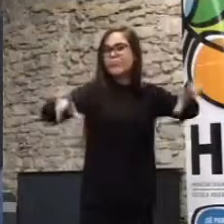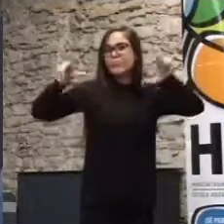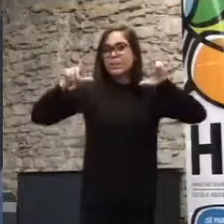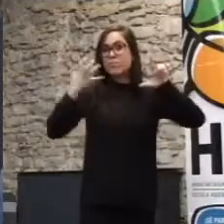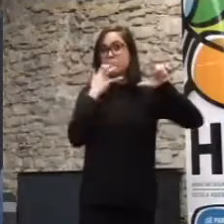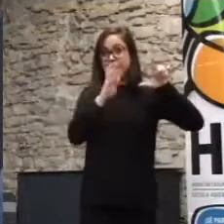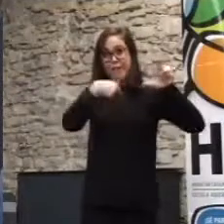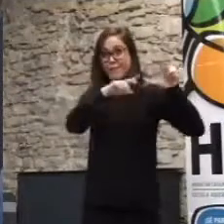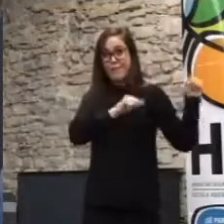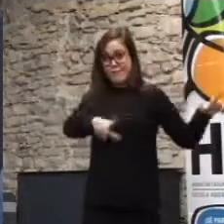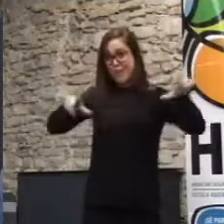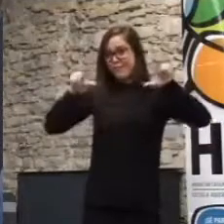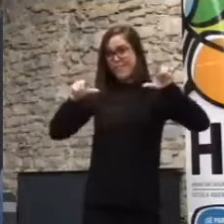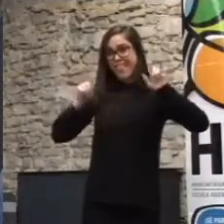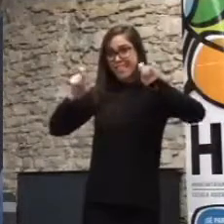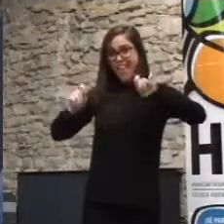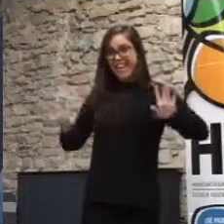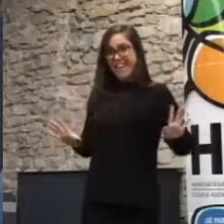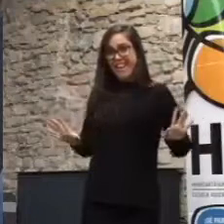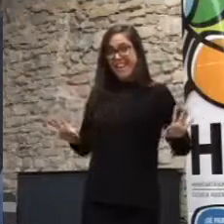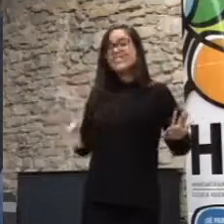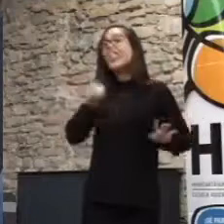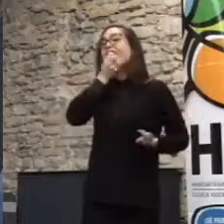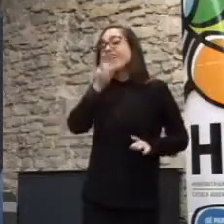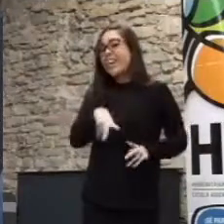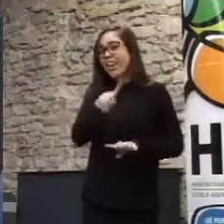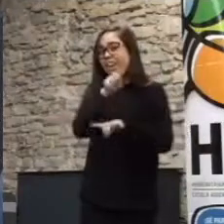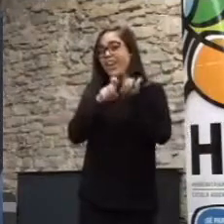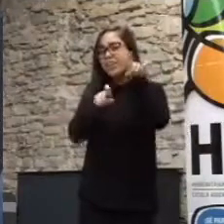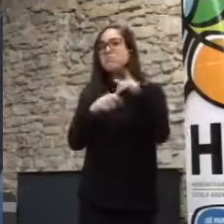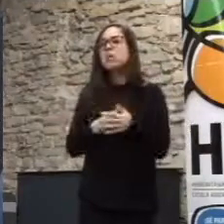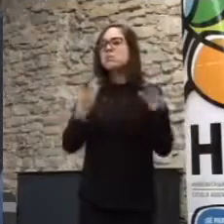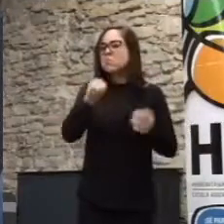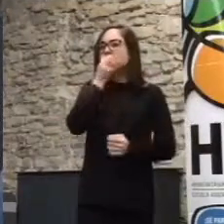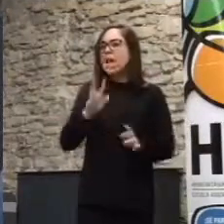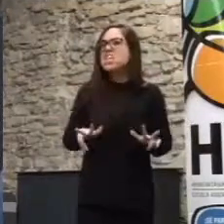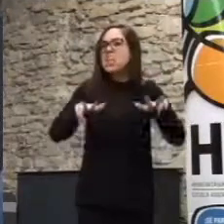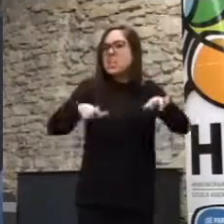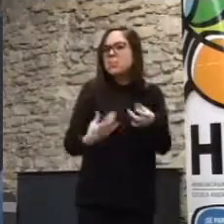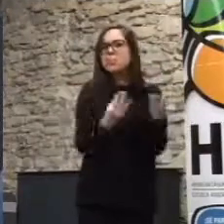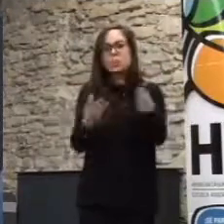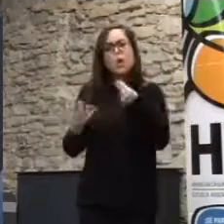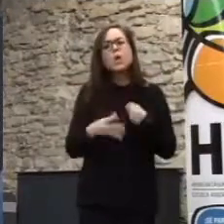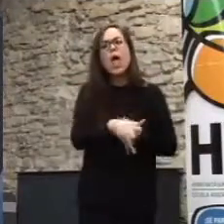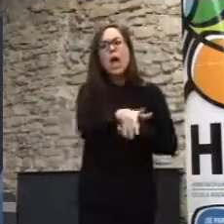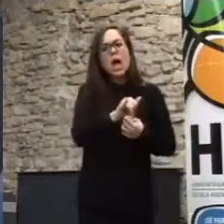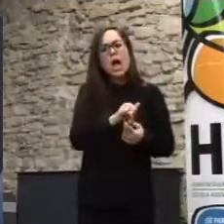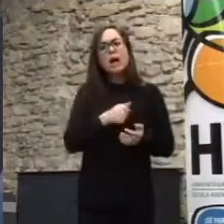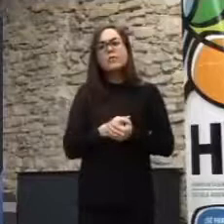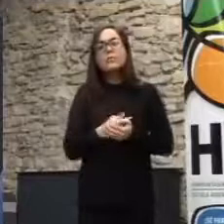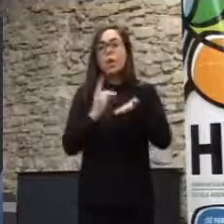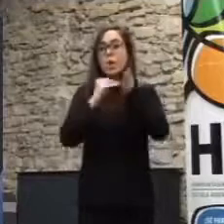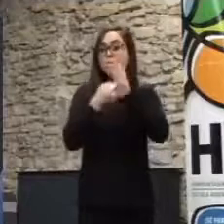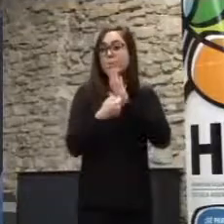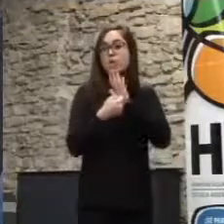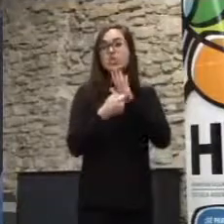hacemos nosotros no lo va a hacer nadie más. Entonces, bueno, pues bien, pues hay bastantes iniciativas que se oponen a determinados proyectos que nacen